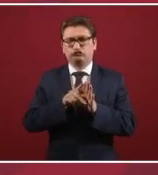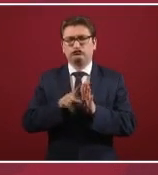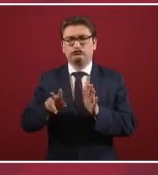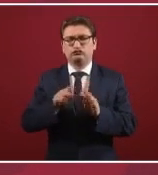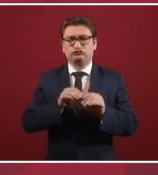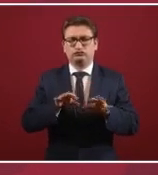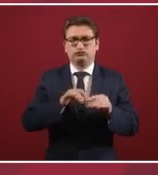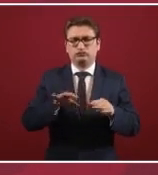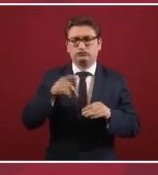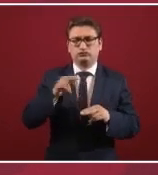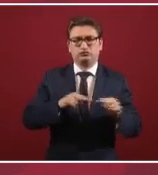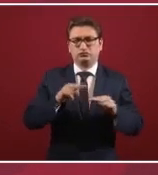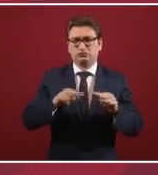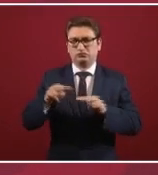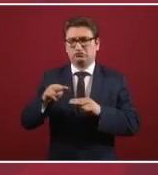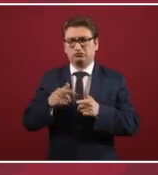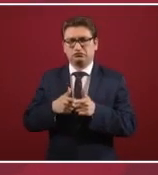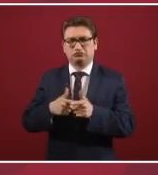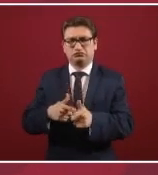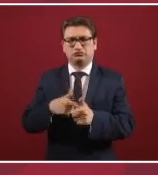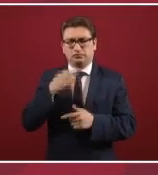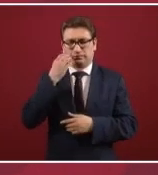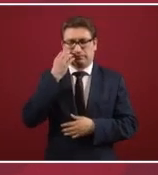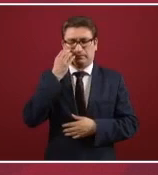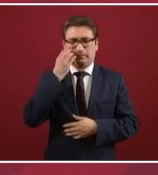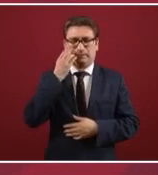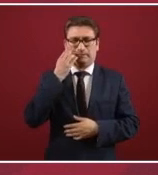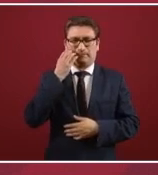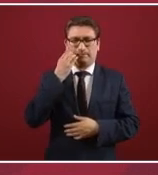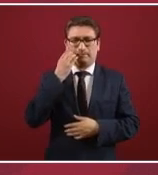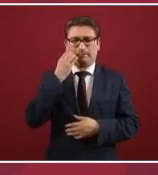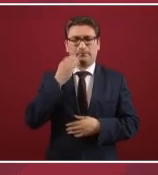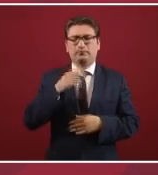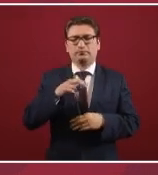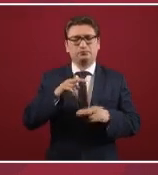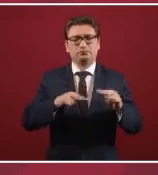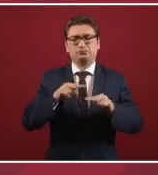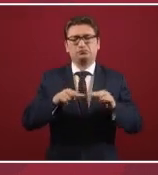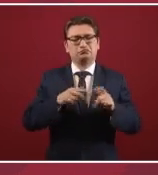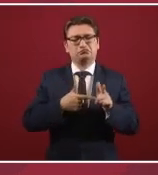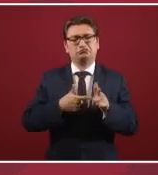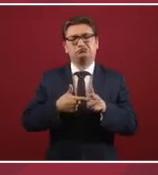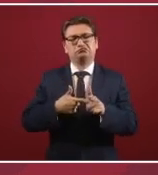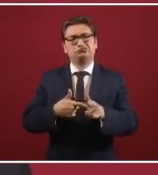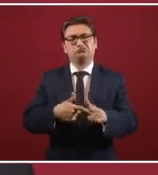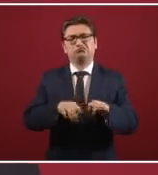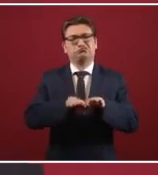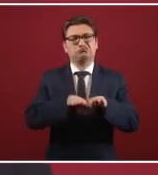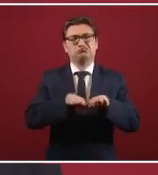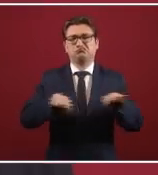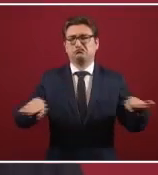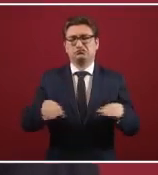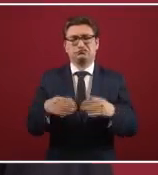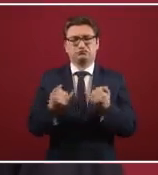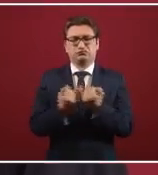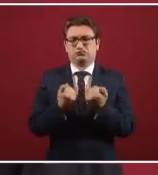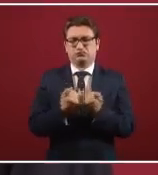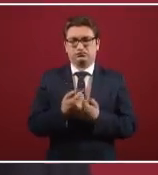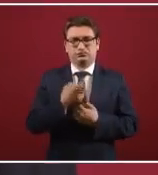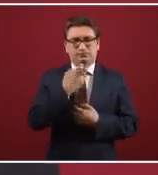son partidarios de que las cosas sigan igual ese es el